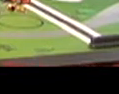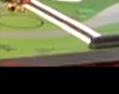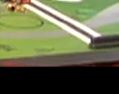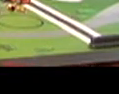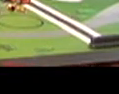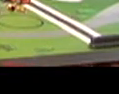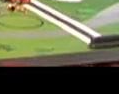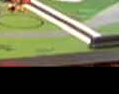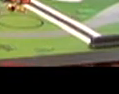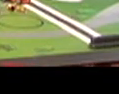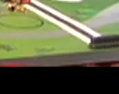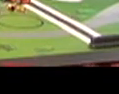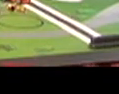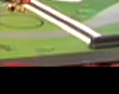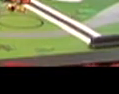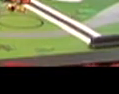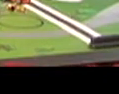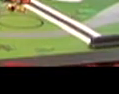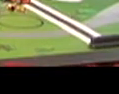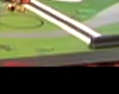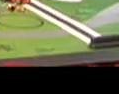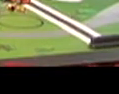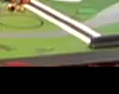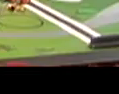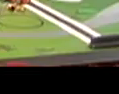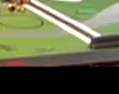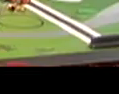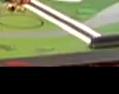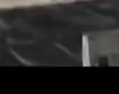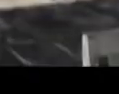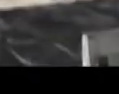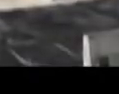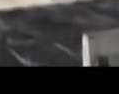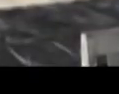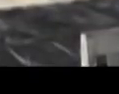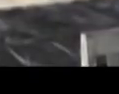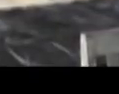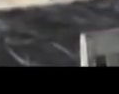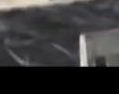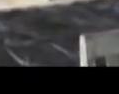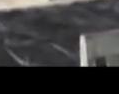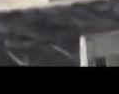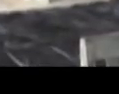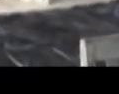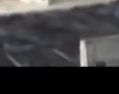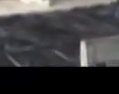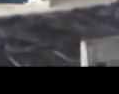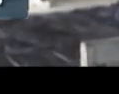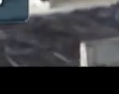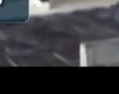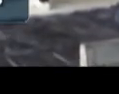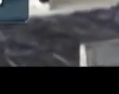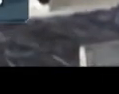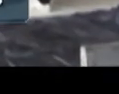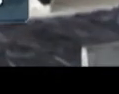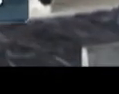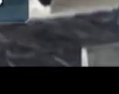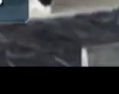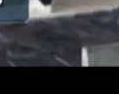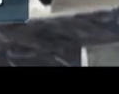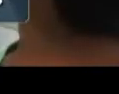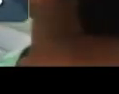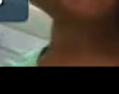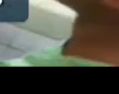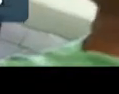unas opciones y una era IDR. Vine a la clase muestra y me gustó. Los padres coinciden que durante las vacaciones es bueno que los niños